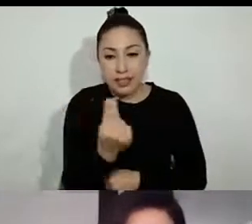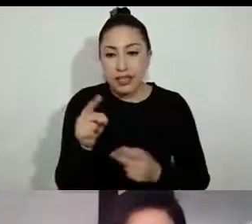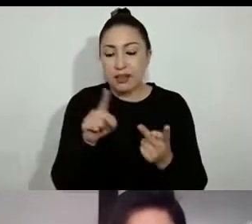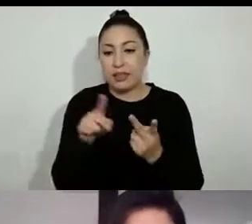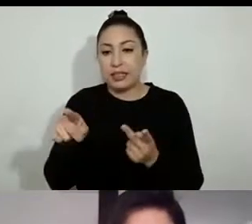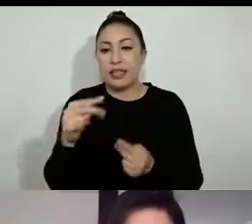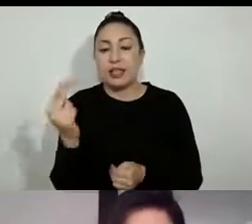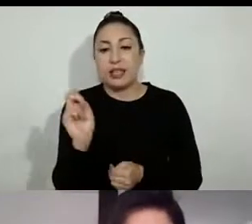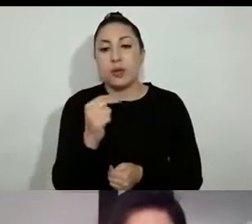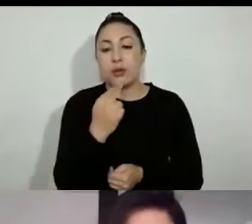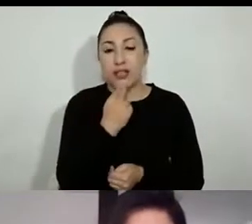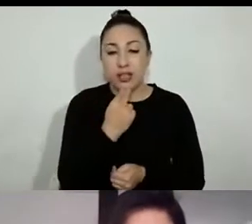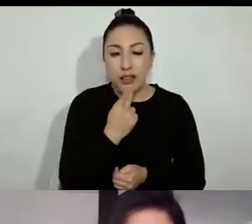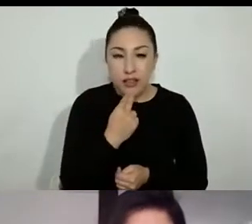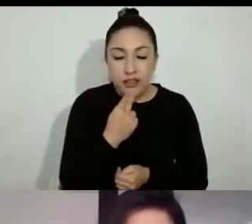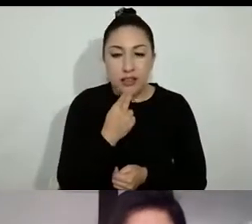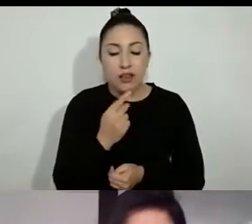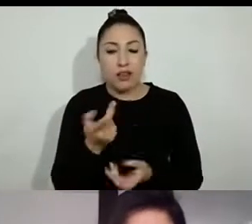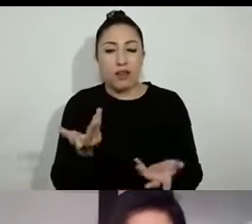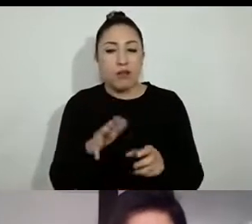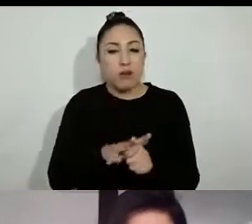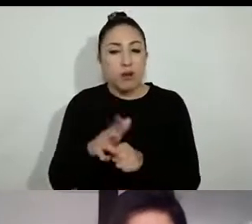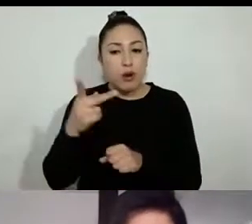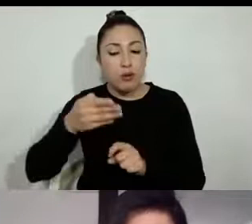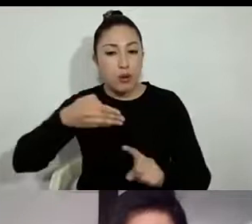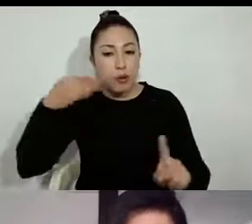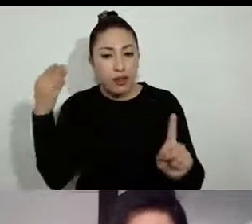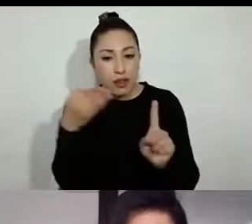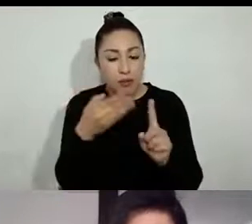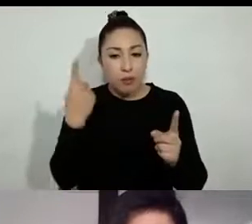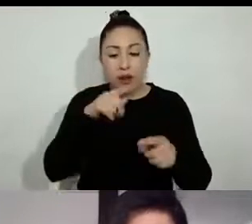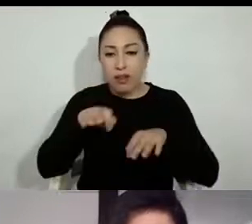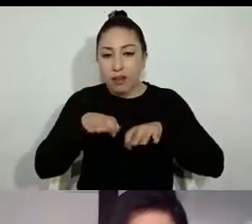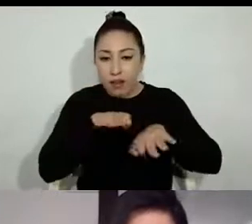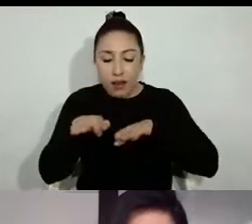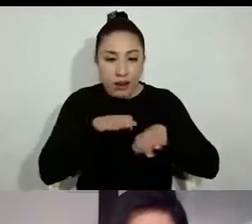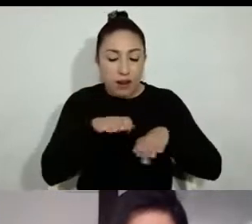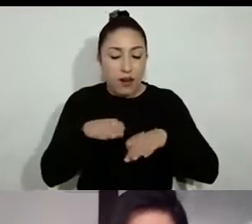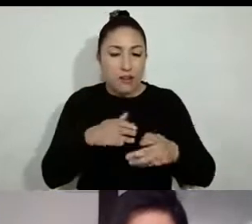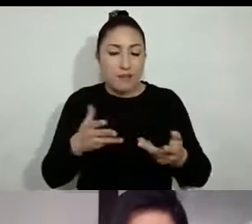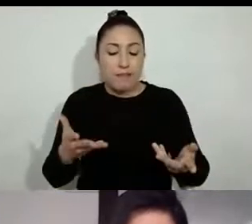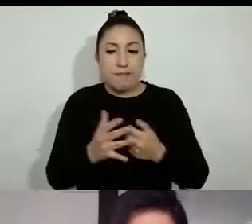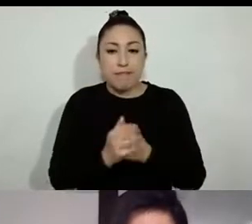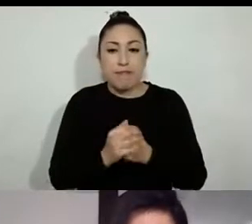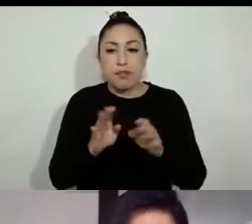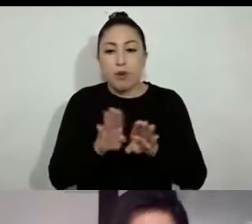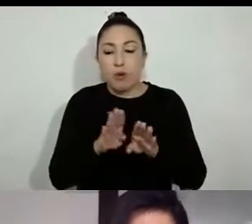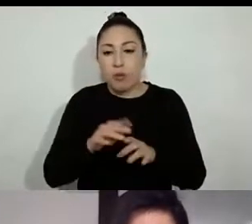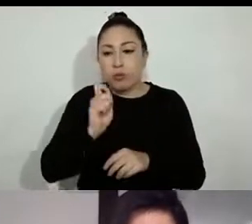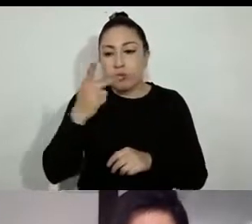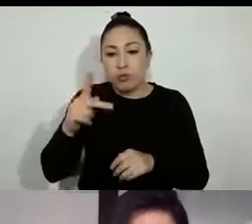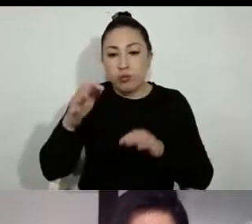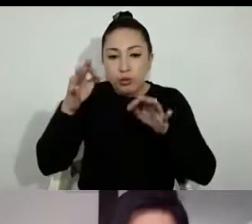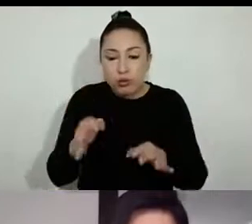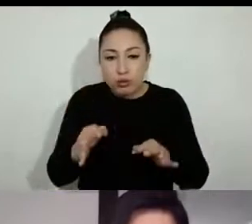tiene como virtud, como tarea, como presente.